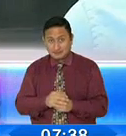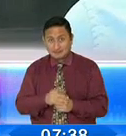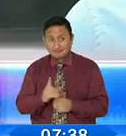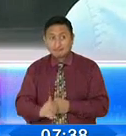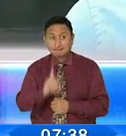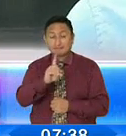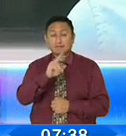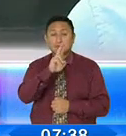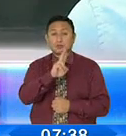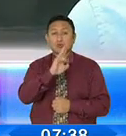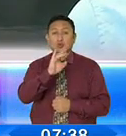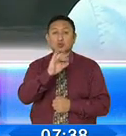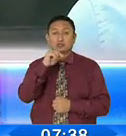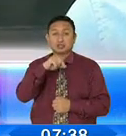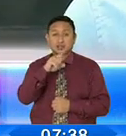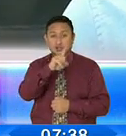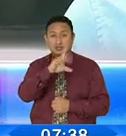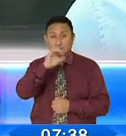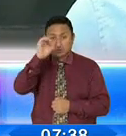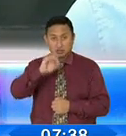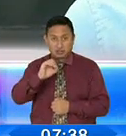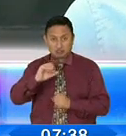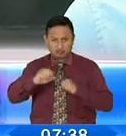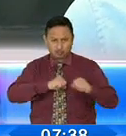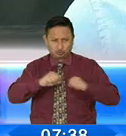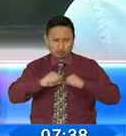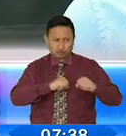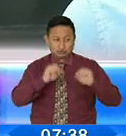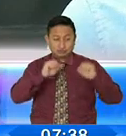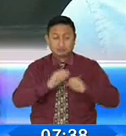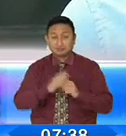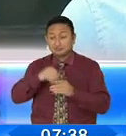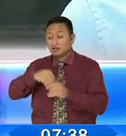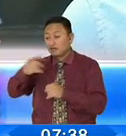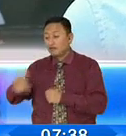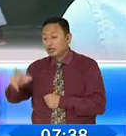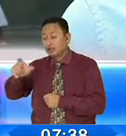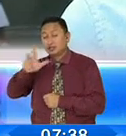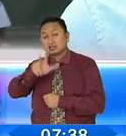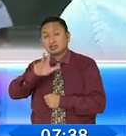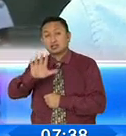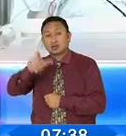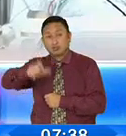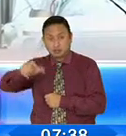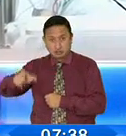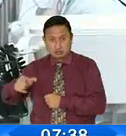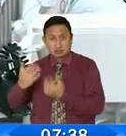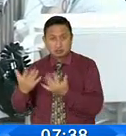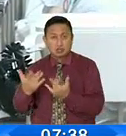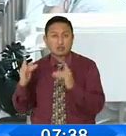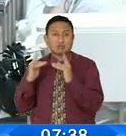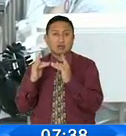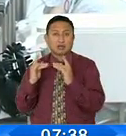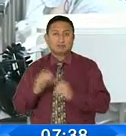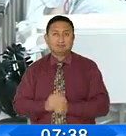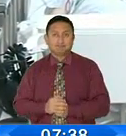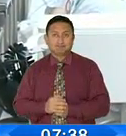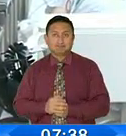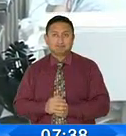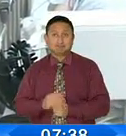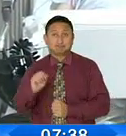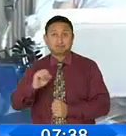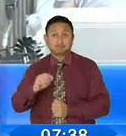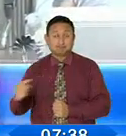UCI trabajando al 100%. Y tenemos una lista de espera de 35 pacientes. Lo que también ha evidenciado una